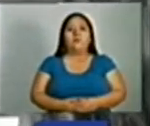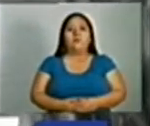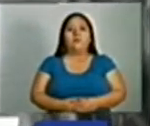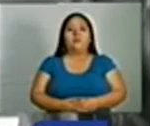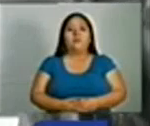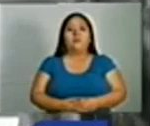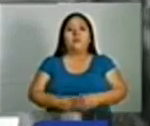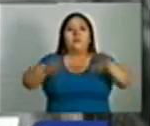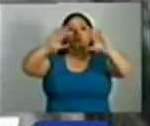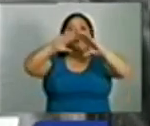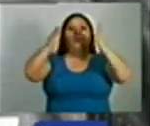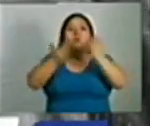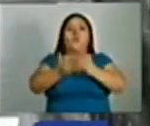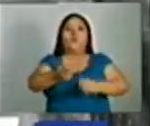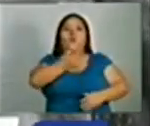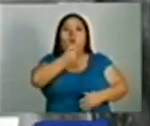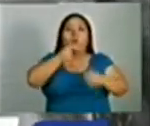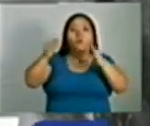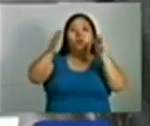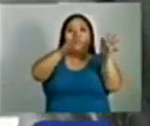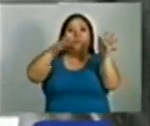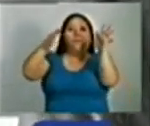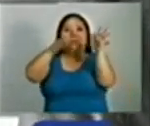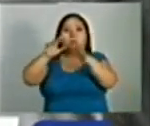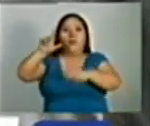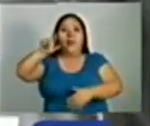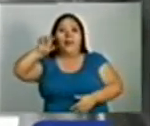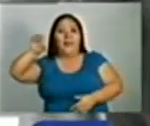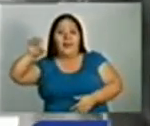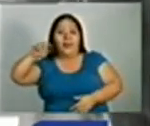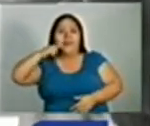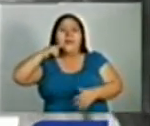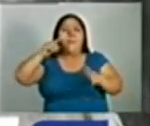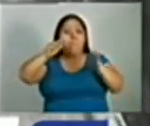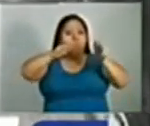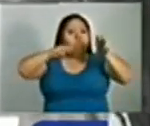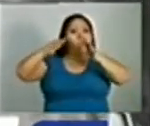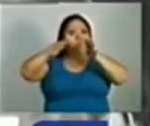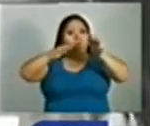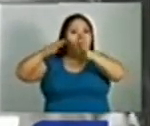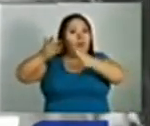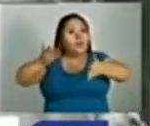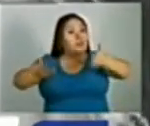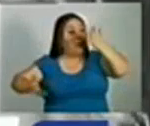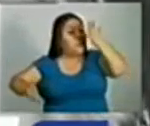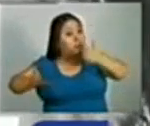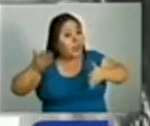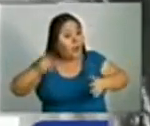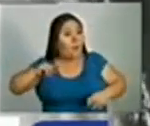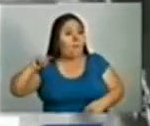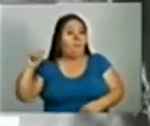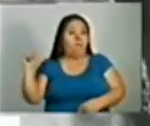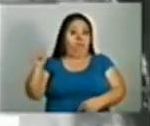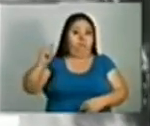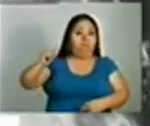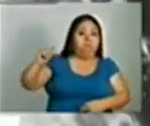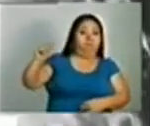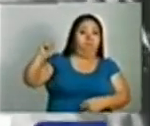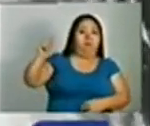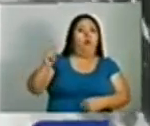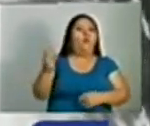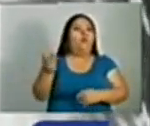En noticias internacionales, el huracán Lee se fortalece y no se descarta que se convierta en un poderoso ciclón categoría